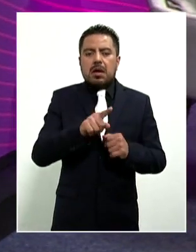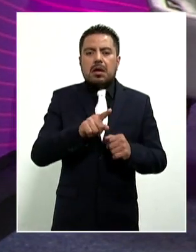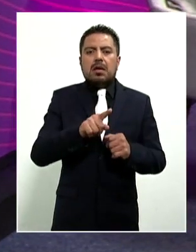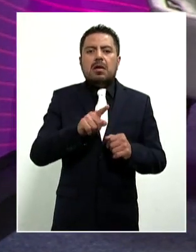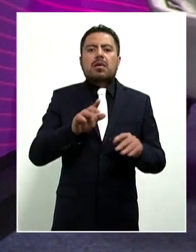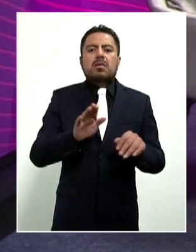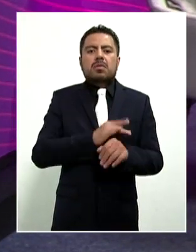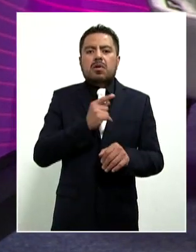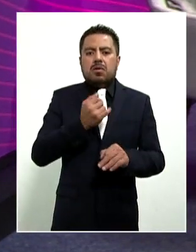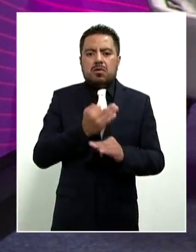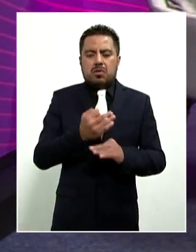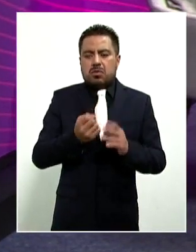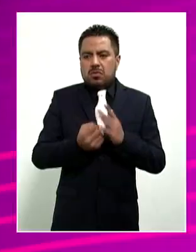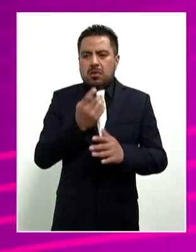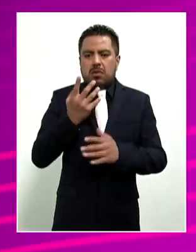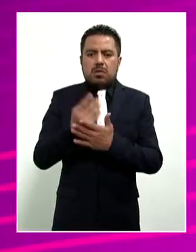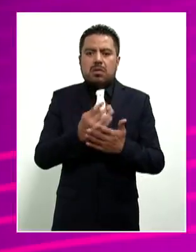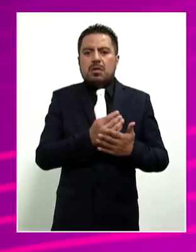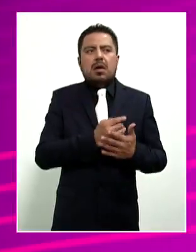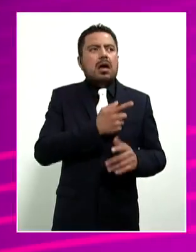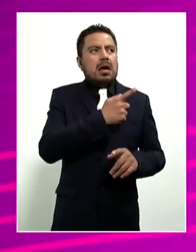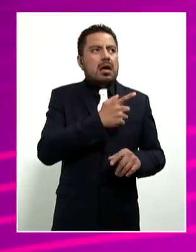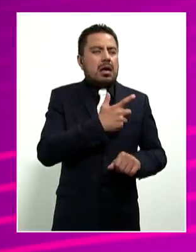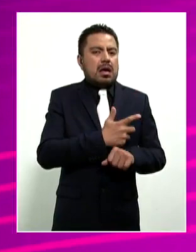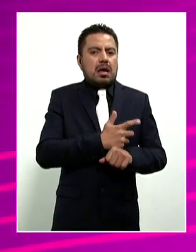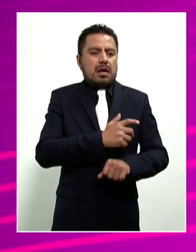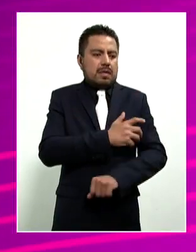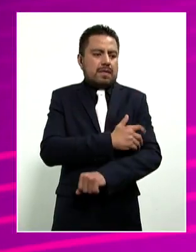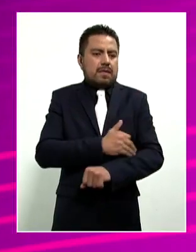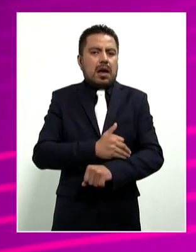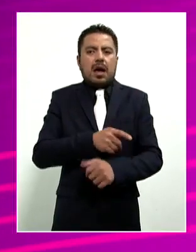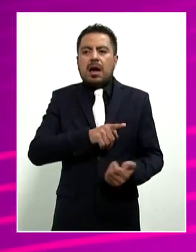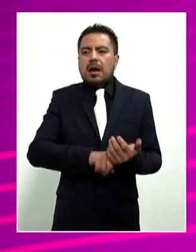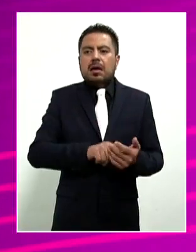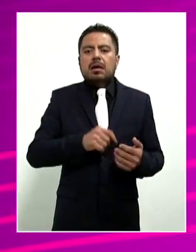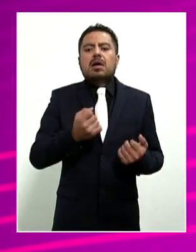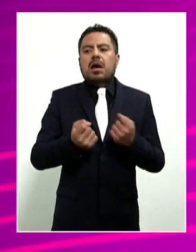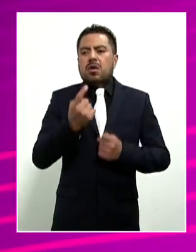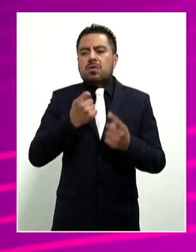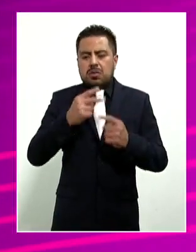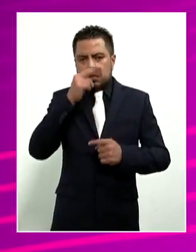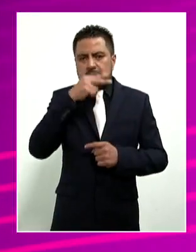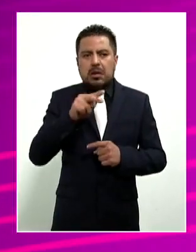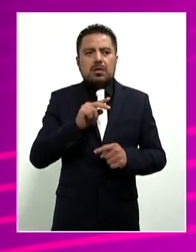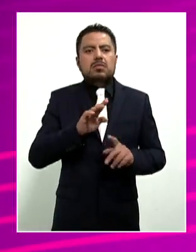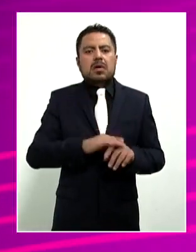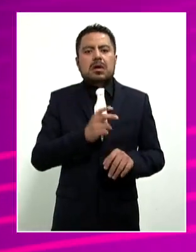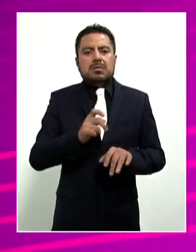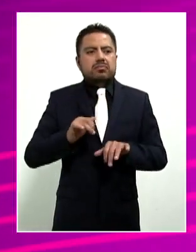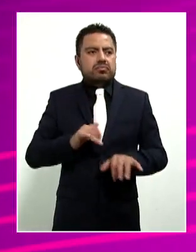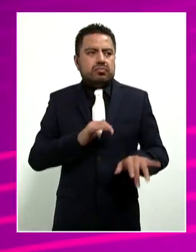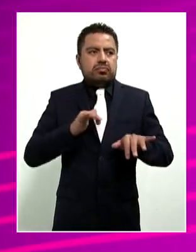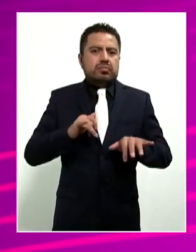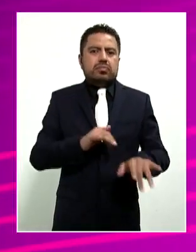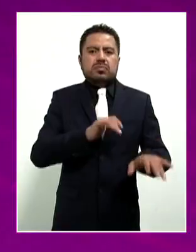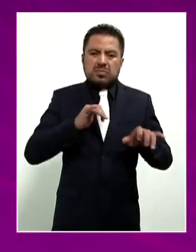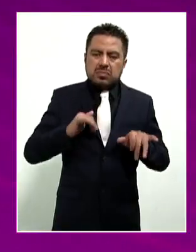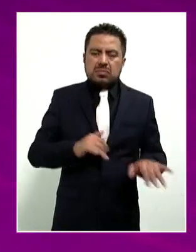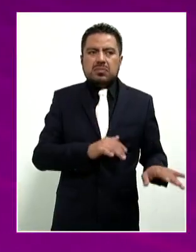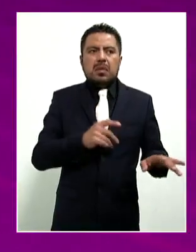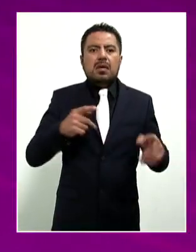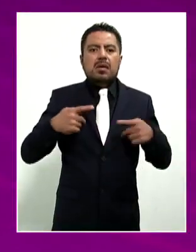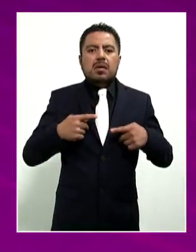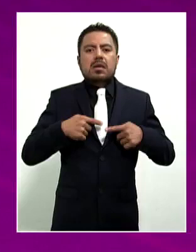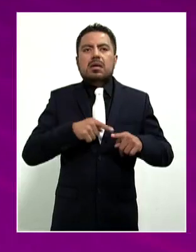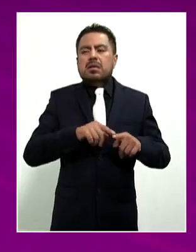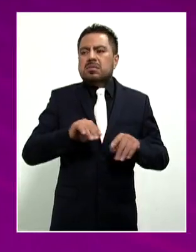de reunificación familiar. Tienen familiares en Estados Unidos y también en algunos casos en México. Y luego hay gente que se mueve porque